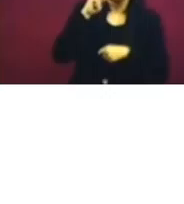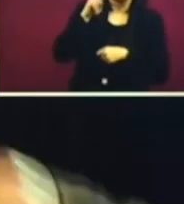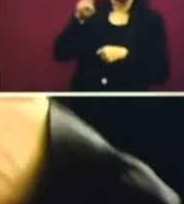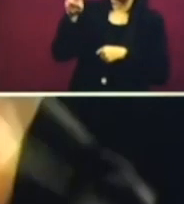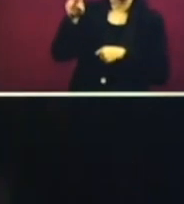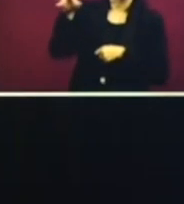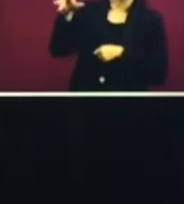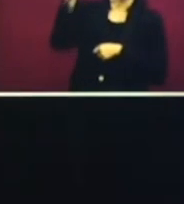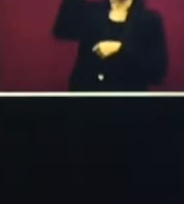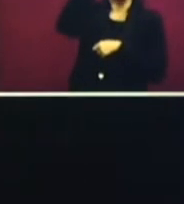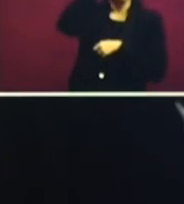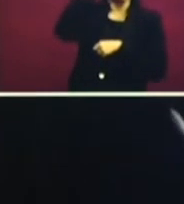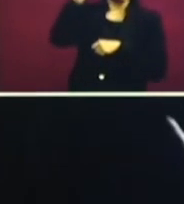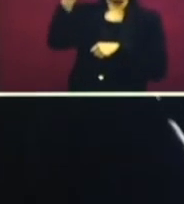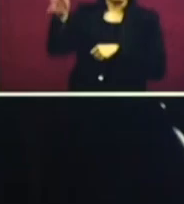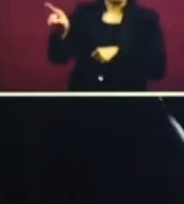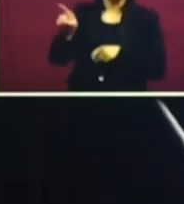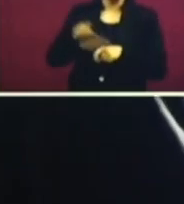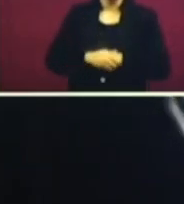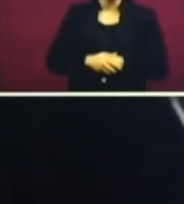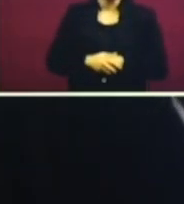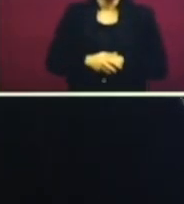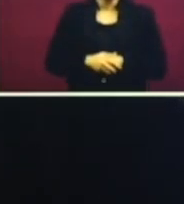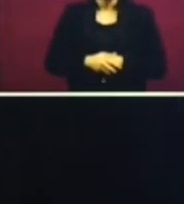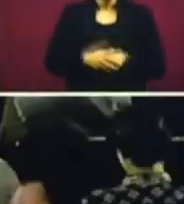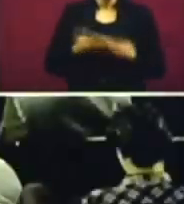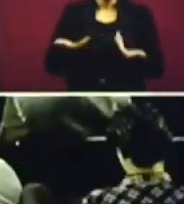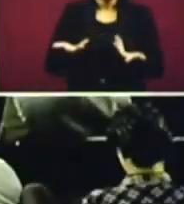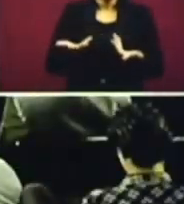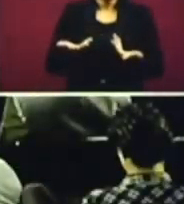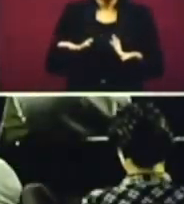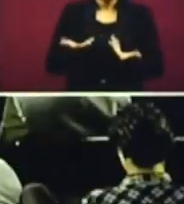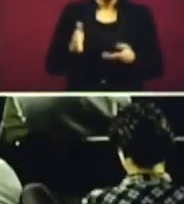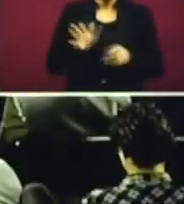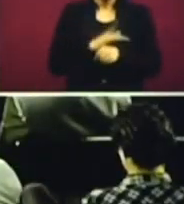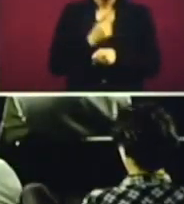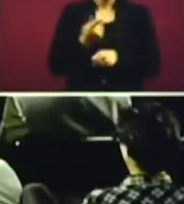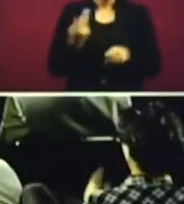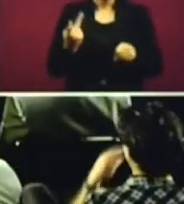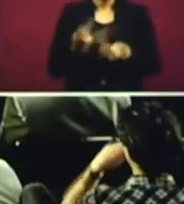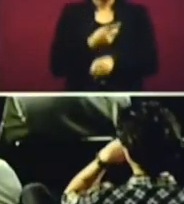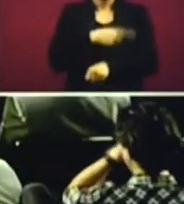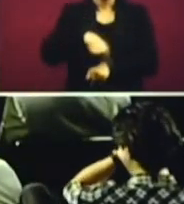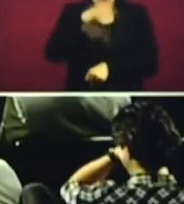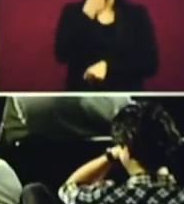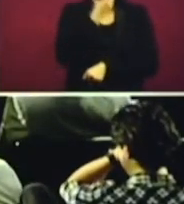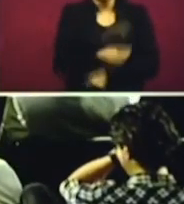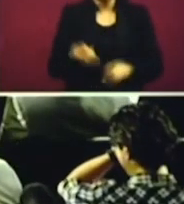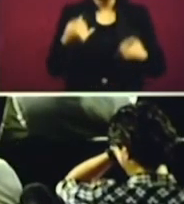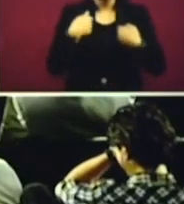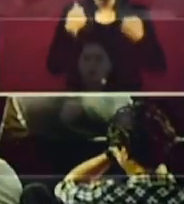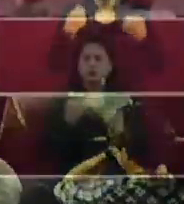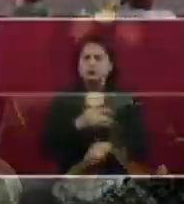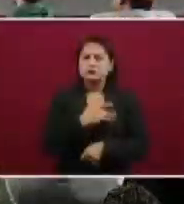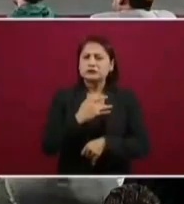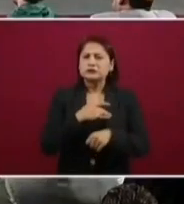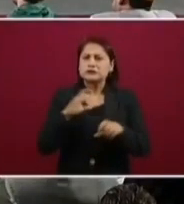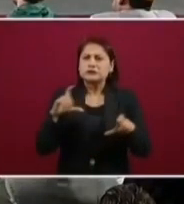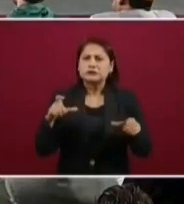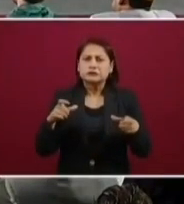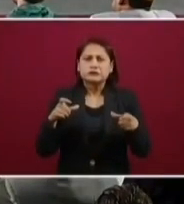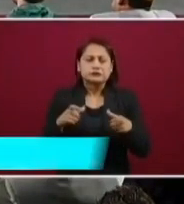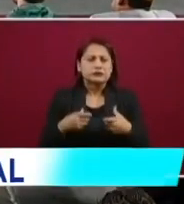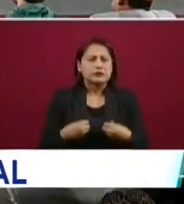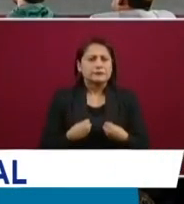y les voy a explicar un poco en qué consistirá esta ambiciosa estrategia de prevención en el consumo de drogas